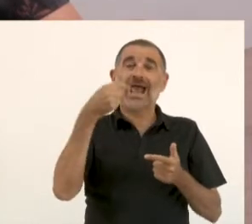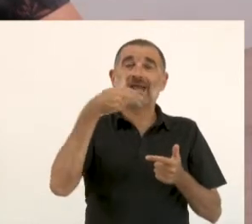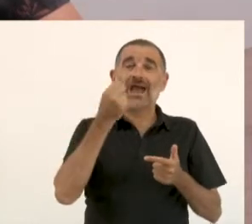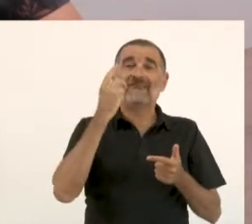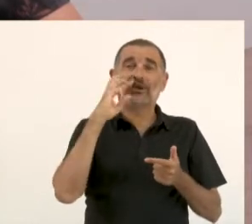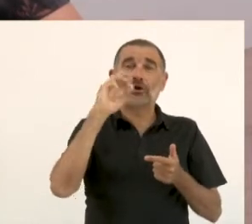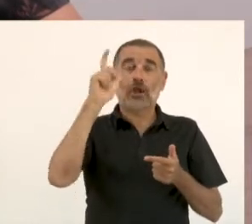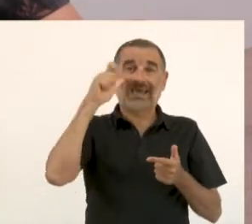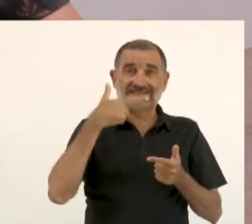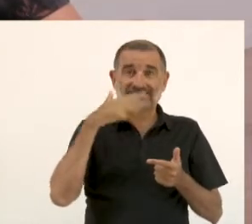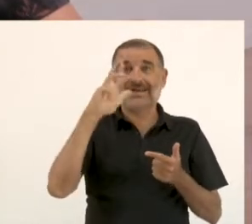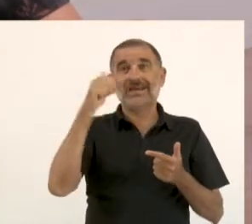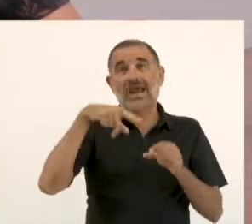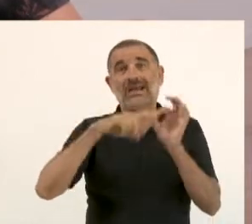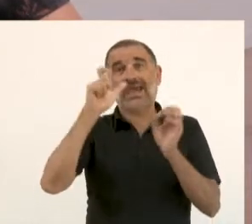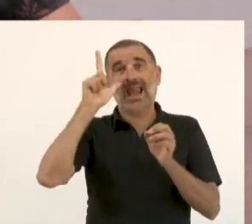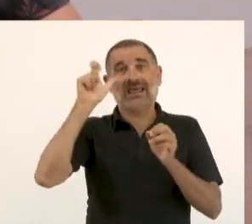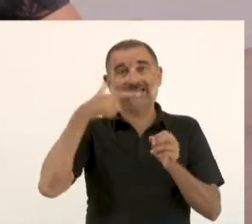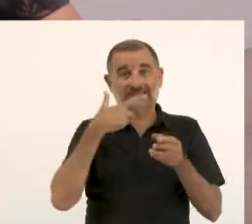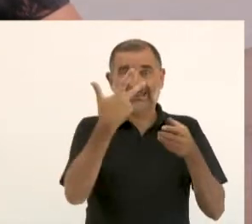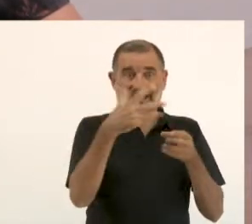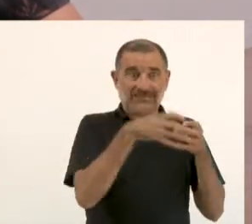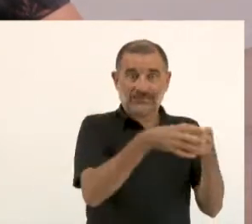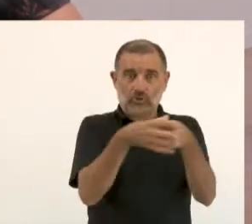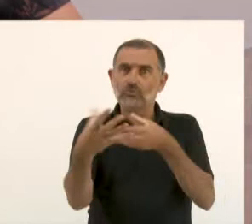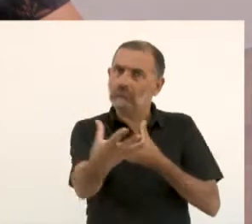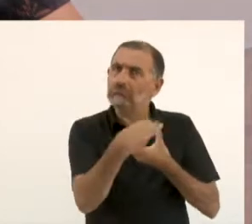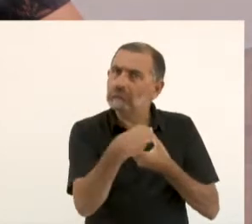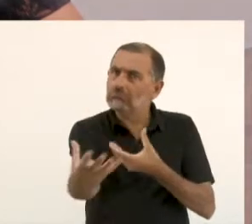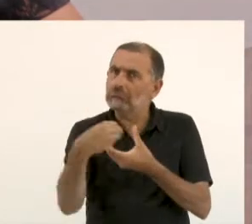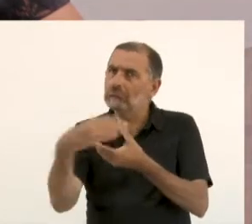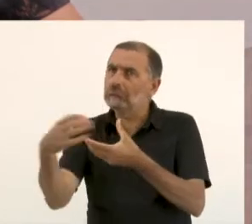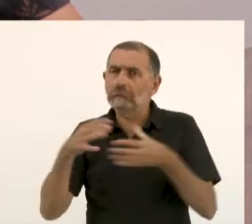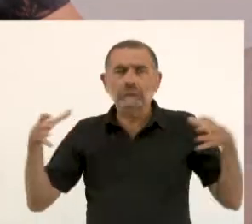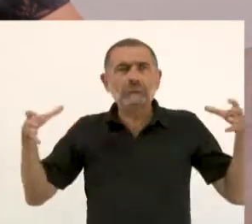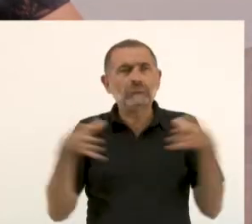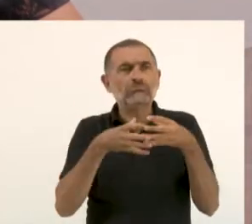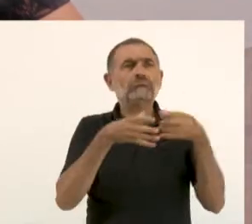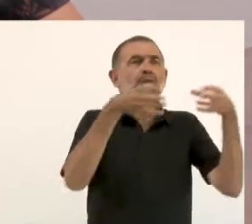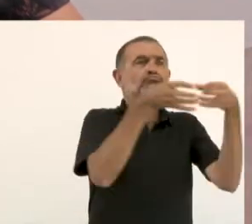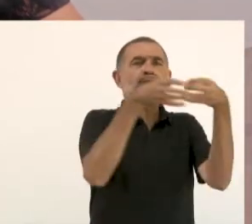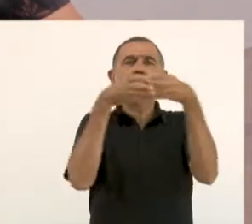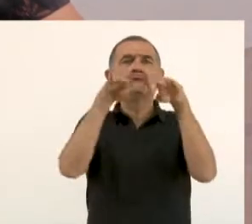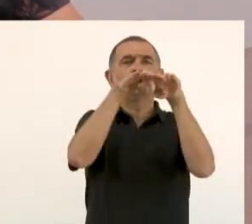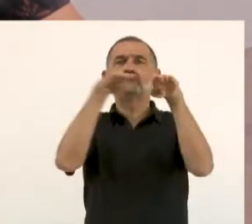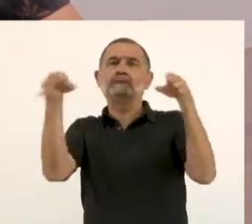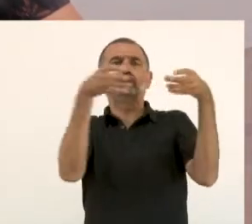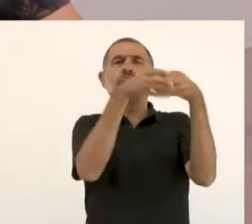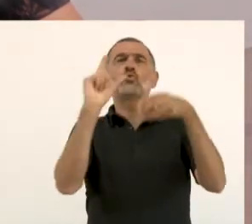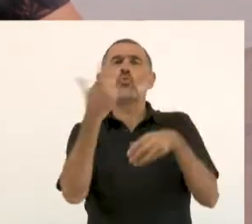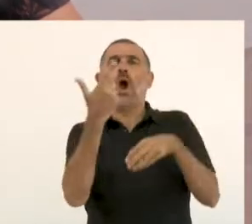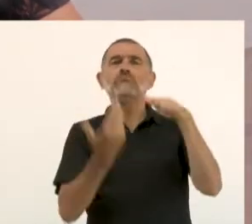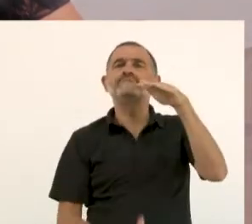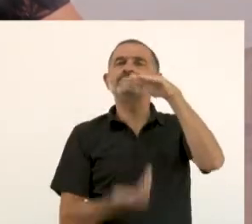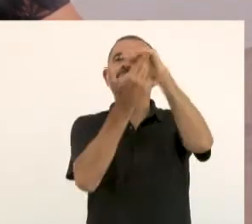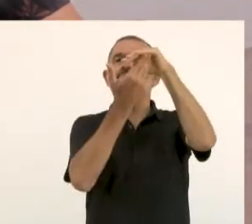Están compuesto por las comunidades de esos tres pueblos. Es un consejo horizontal, no tiene una autoridad mayor, sino